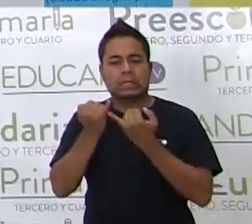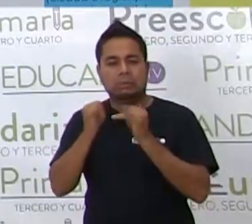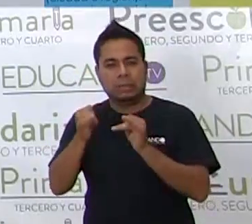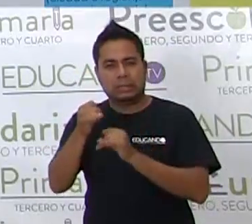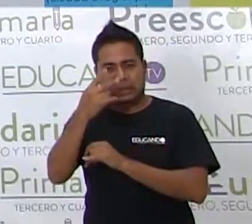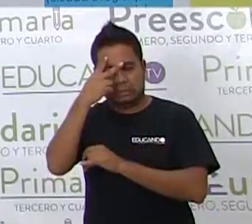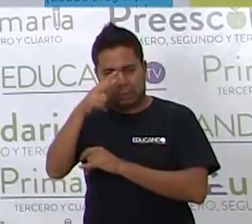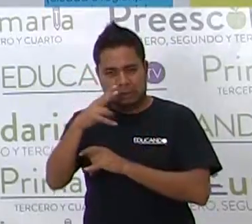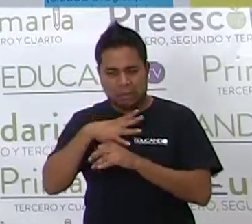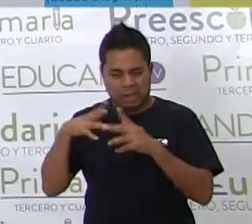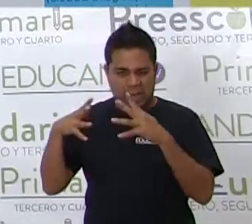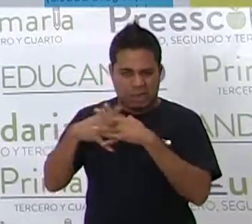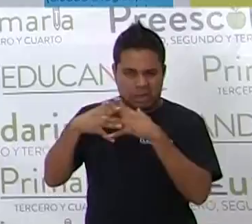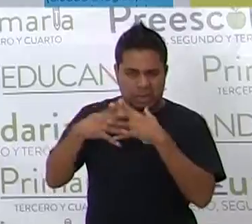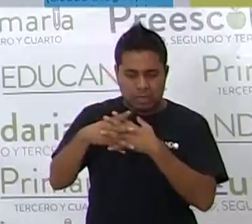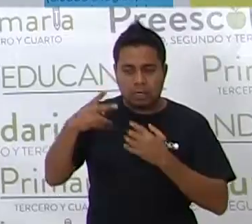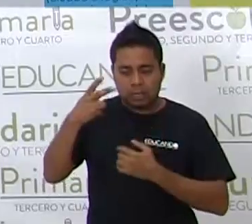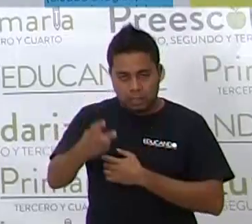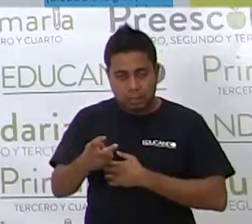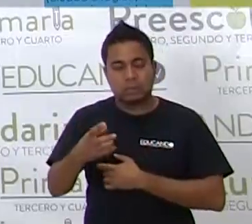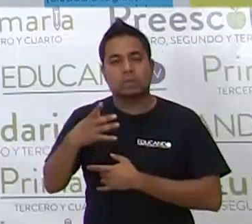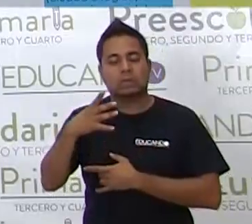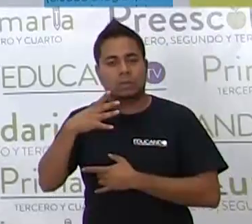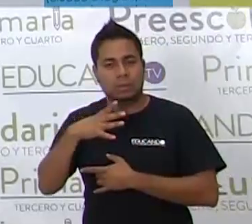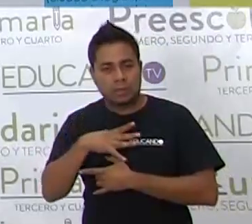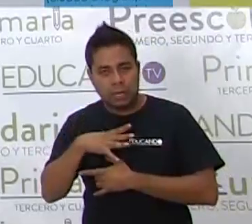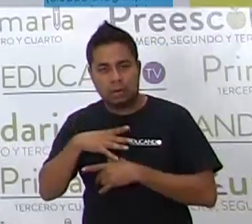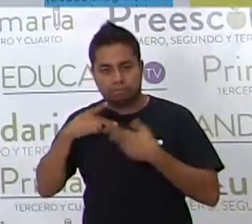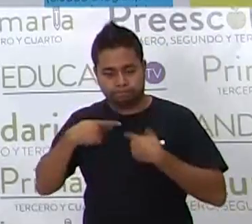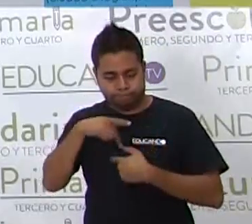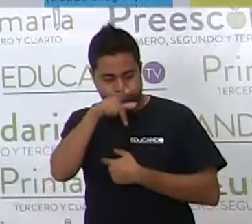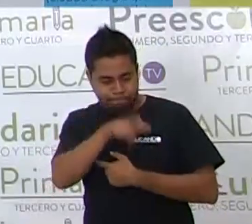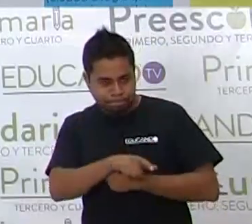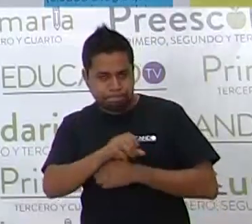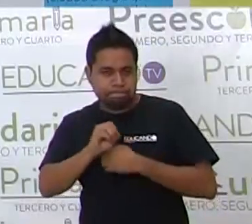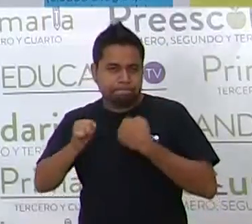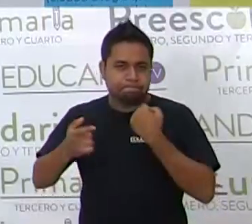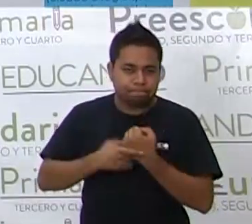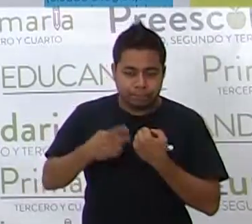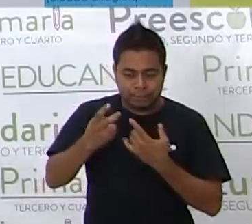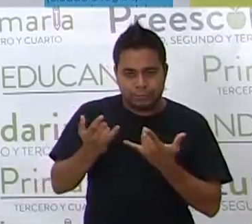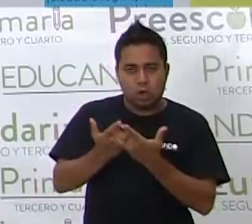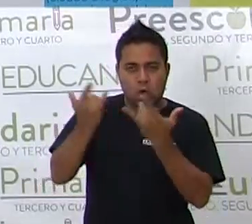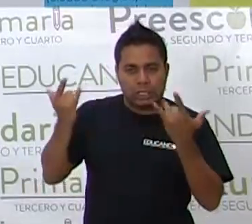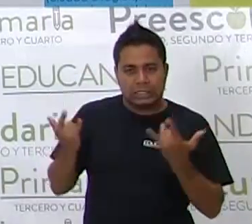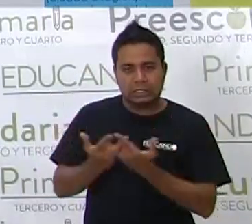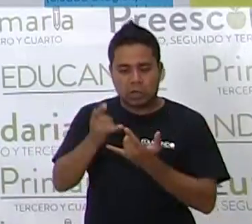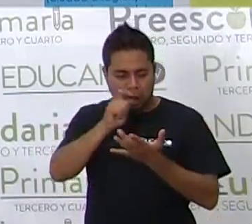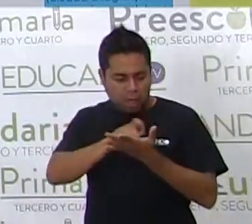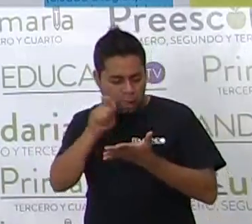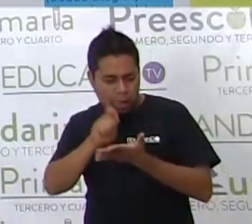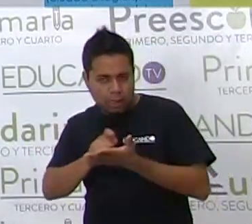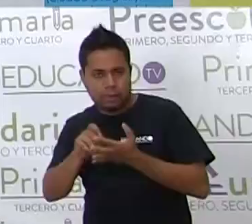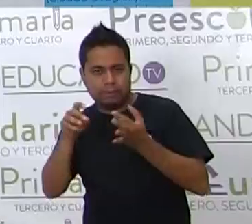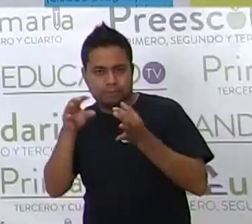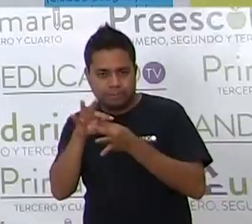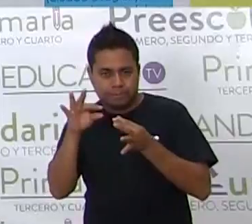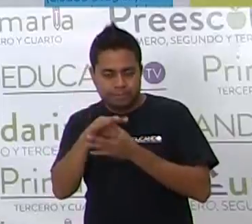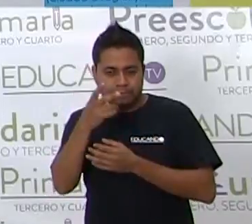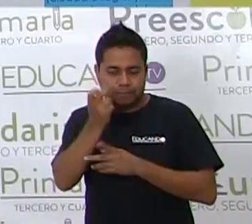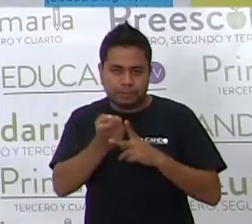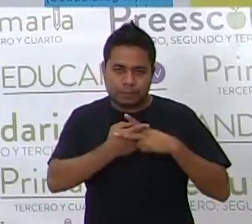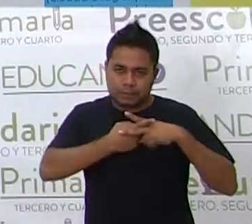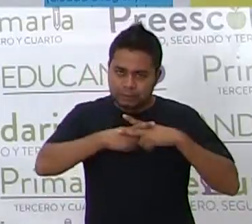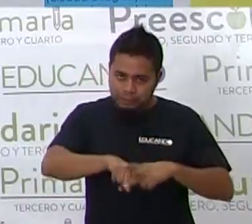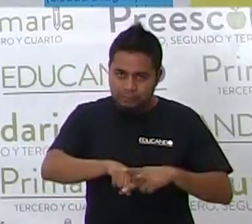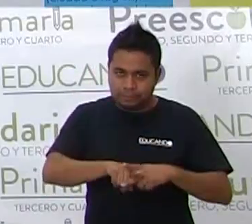ellos generaron algunos movimientos y héroes ilustres, de donde generalmente nacen las leyendas